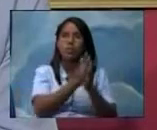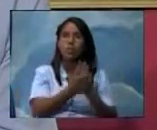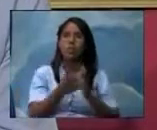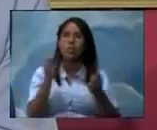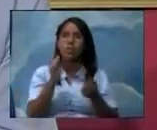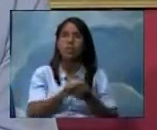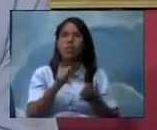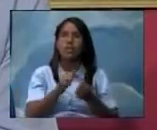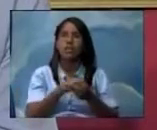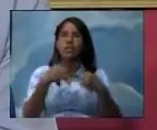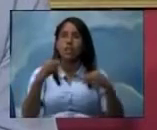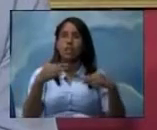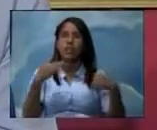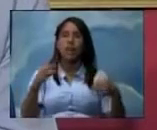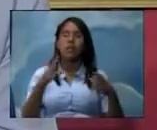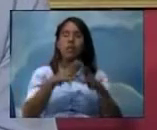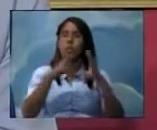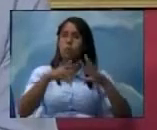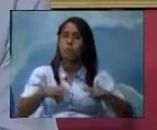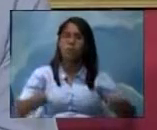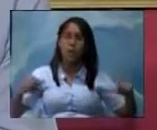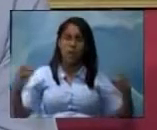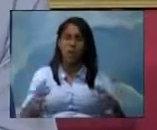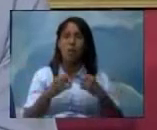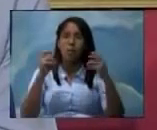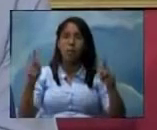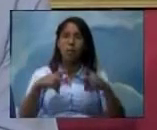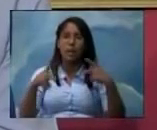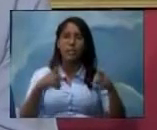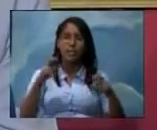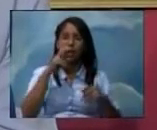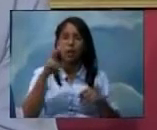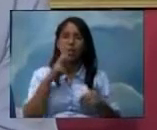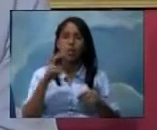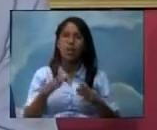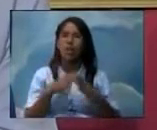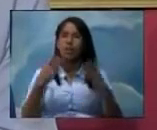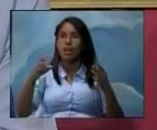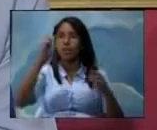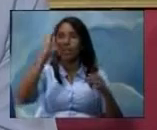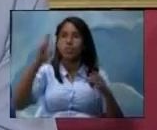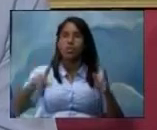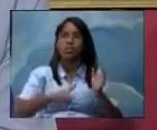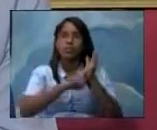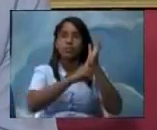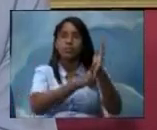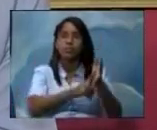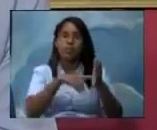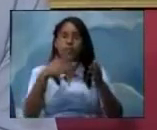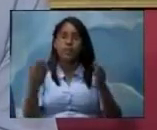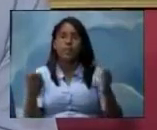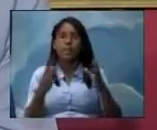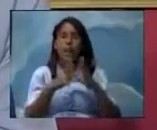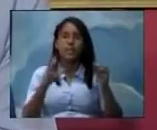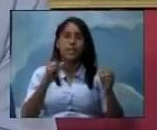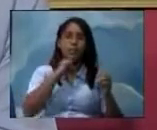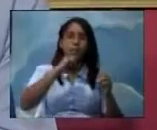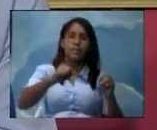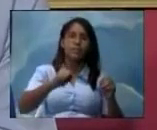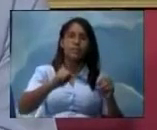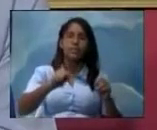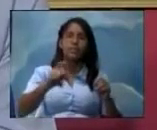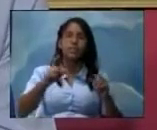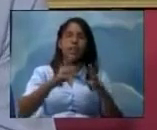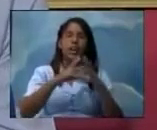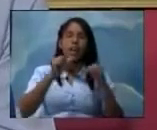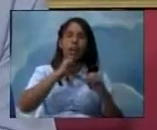hierro, el bronce, el barro, la plata y el oro, el gran Dios ha mostrado al rey lo que ha de